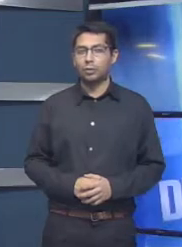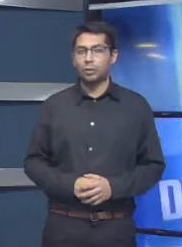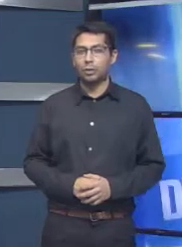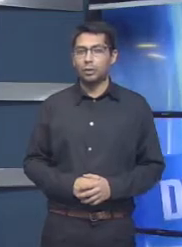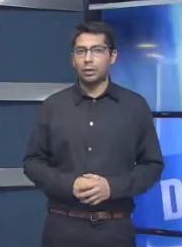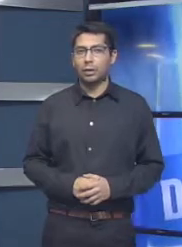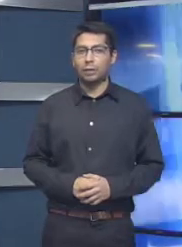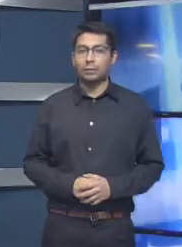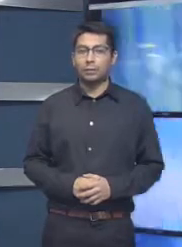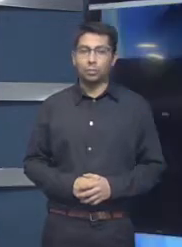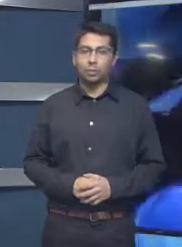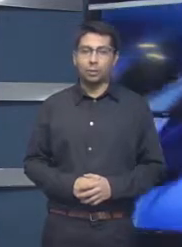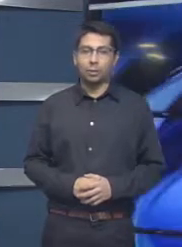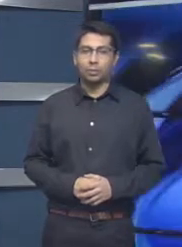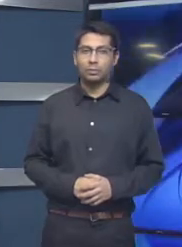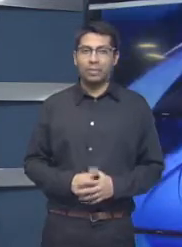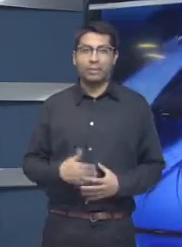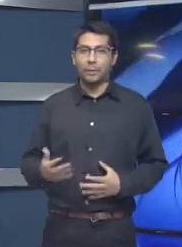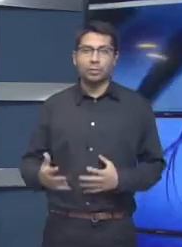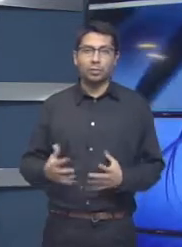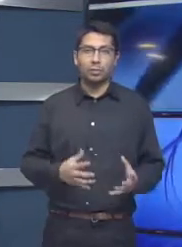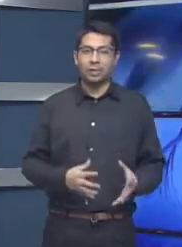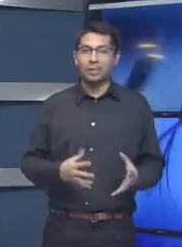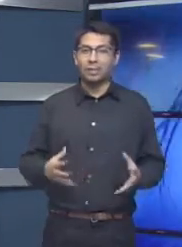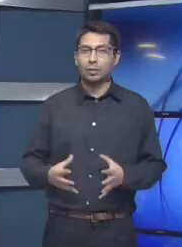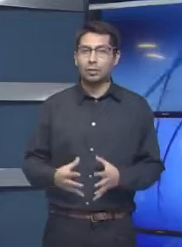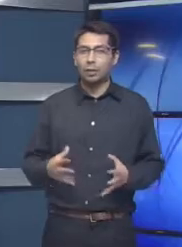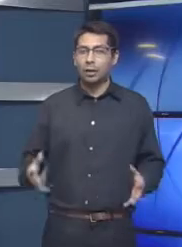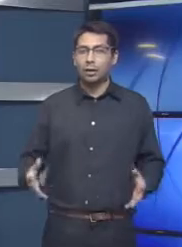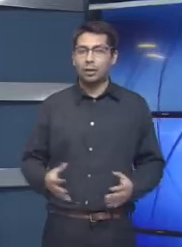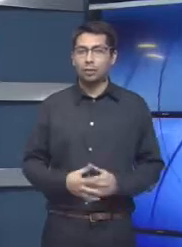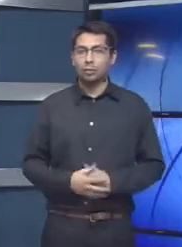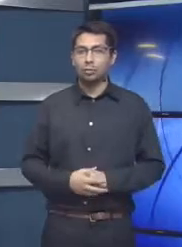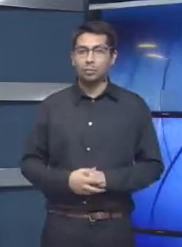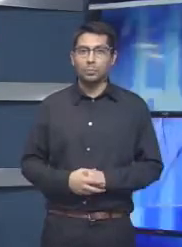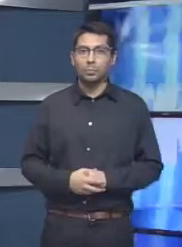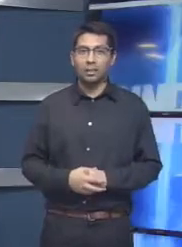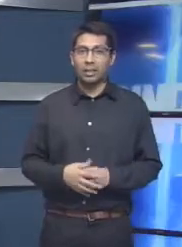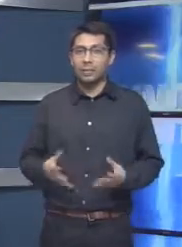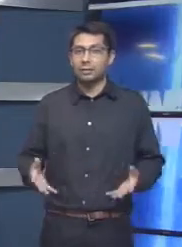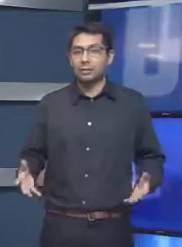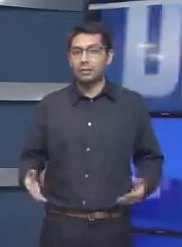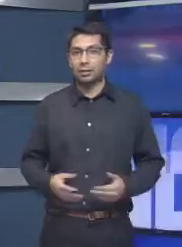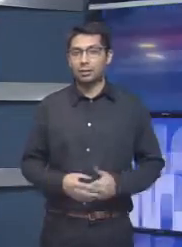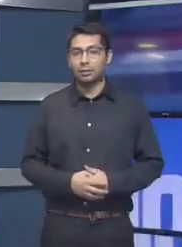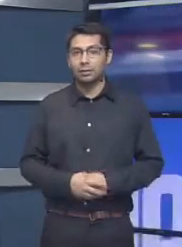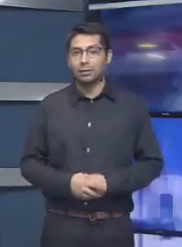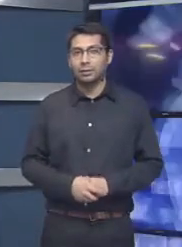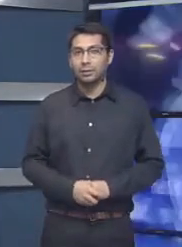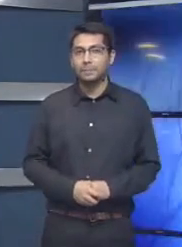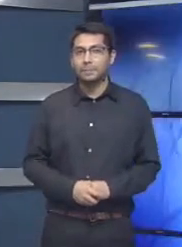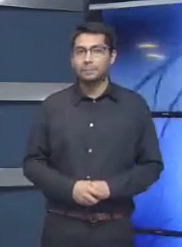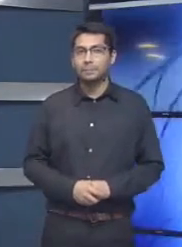cuánto han tenido justamente aumento del cemento, quizás del hierro, en estos últimos días, meses en realidad?